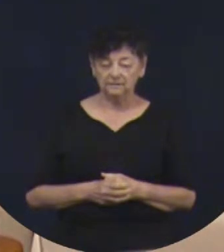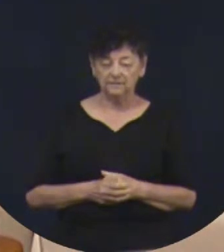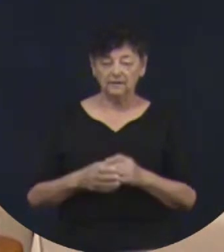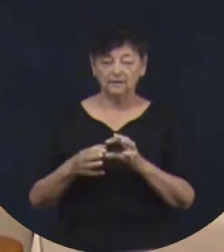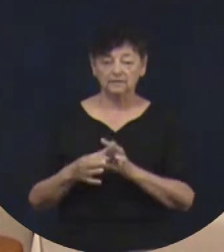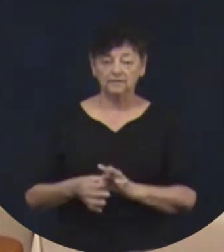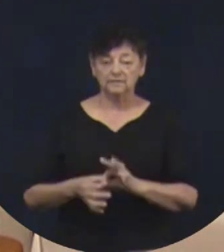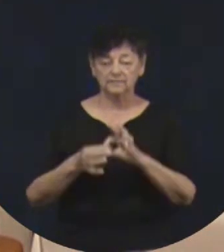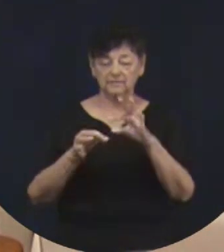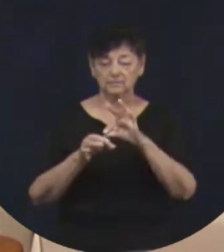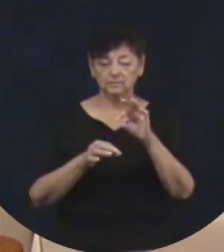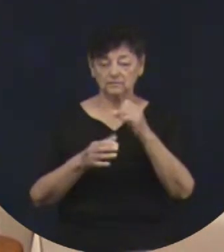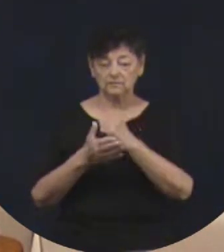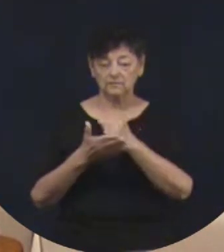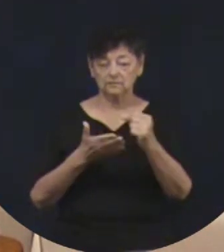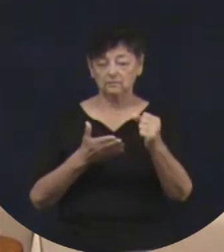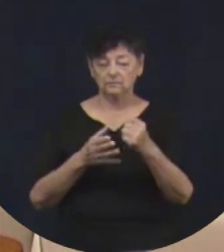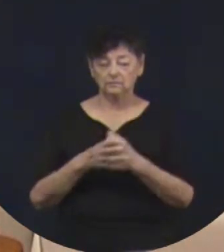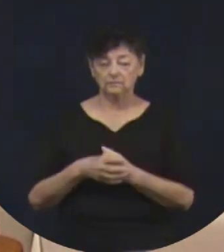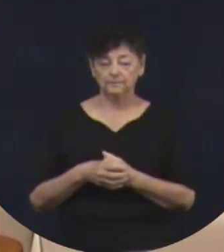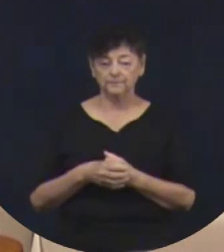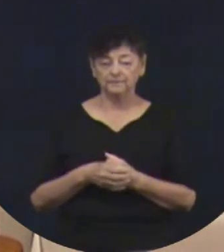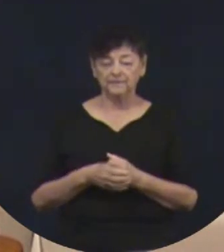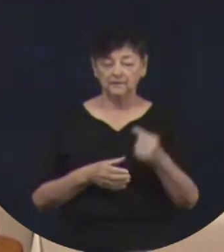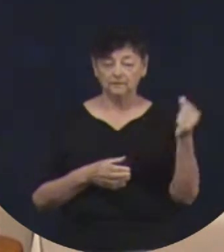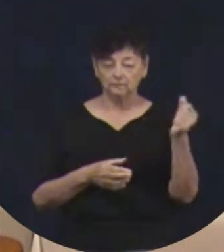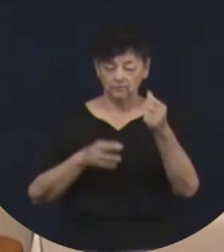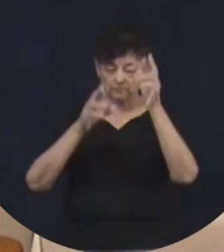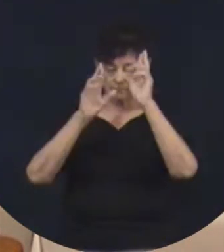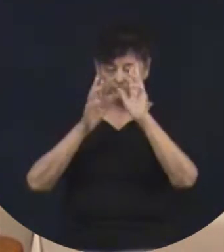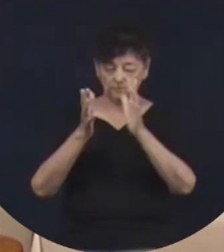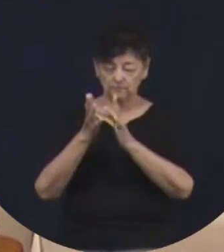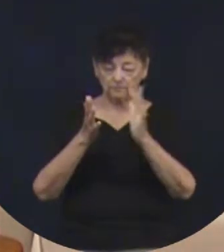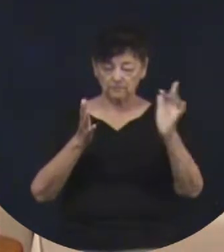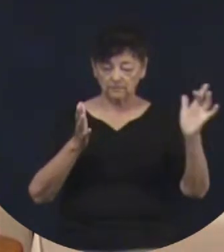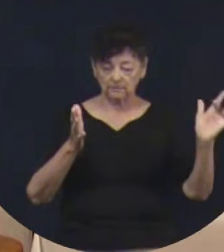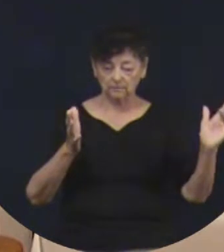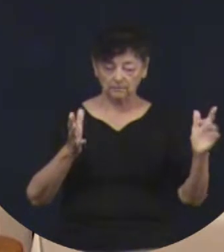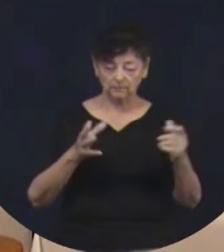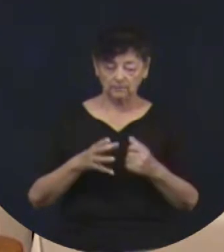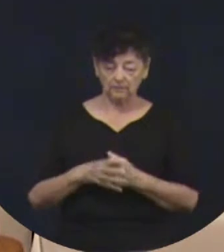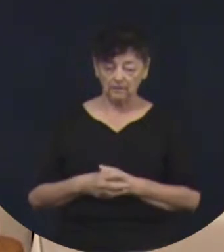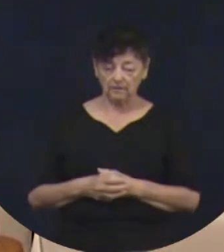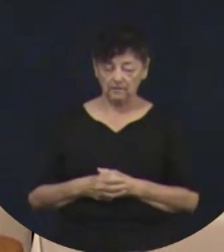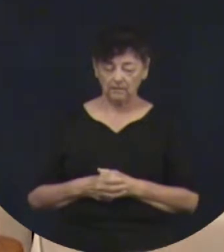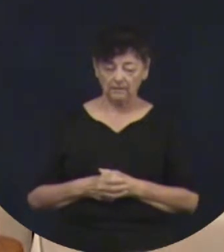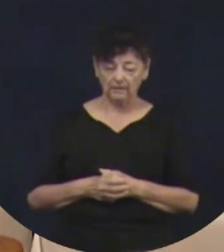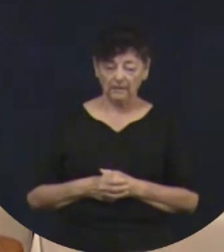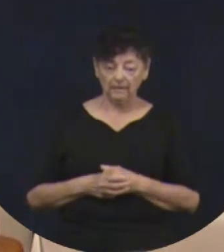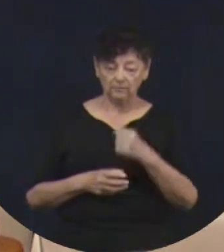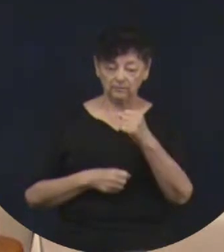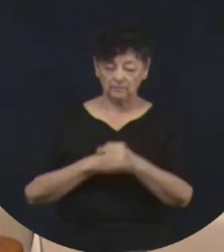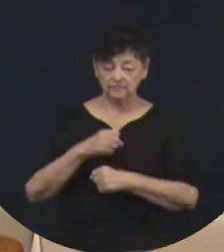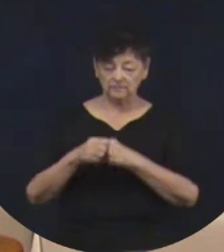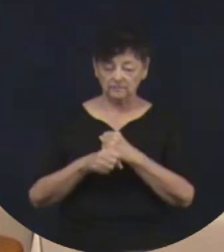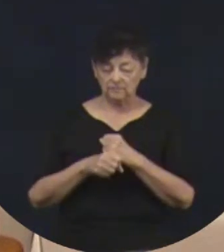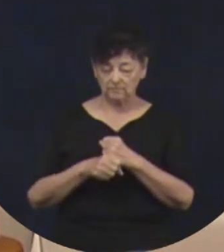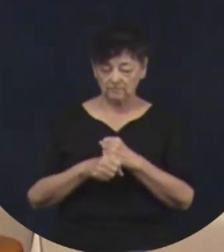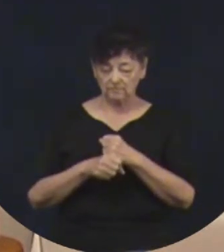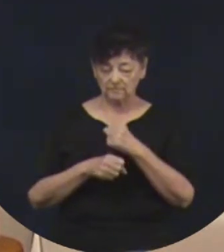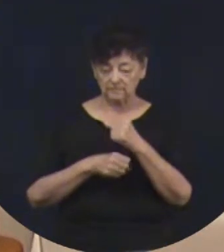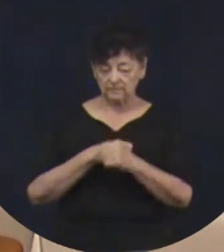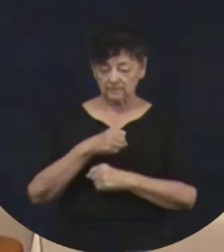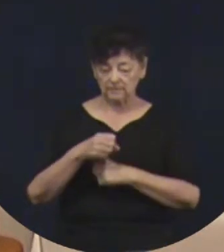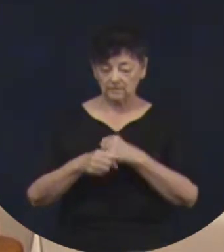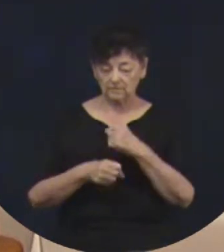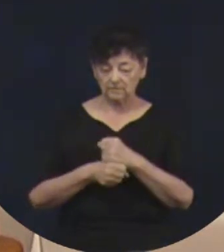la unidad del Espíritu Santo, todo honor y toda gloria, por los